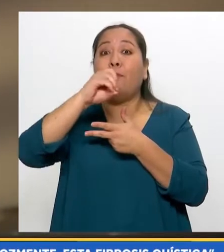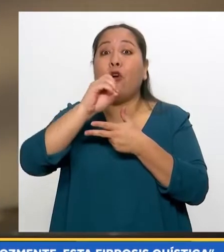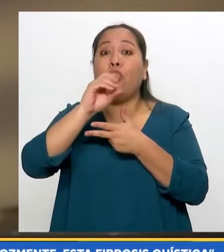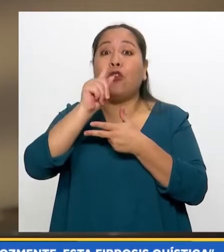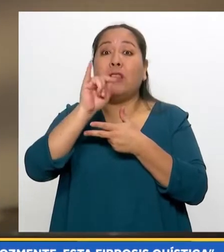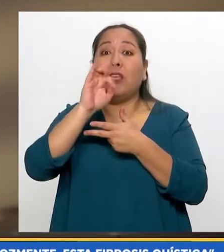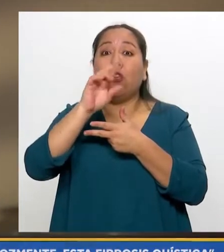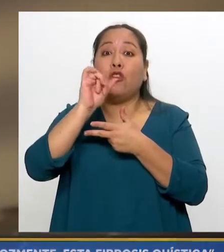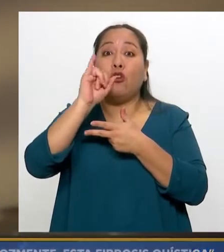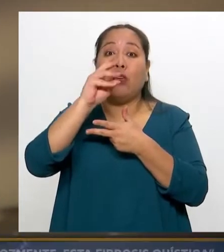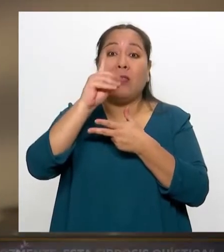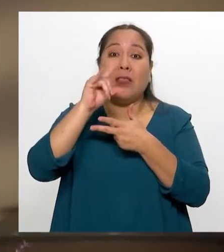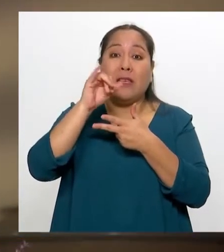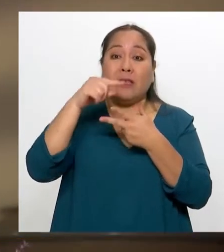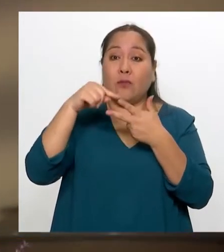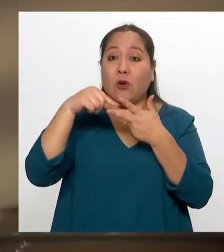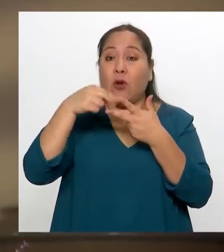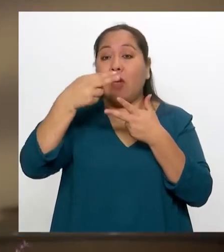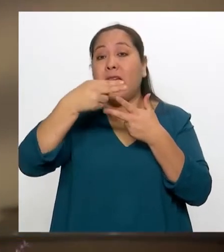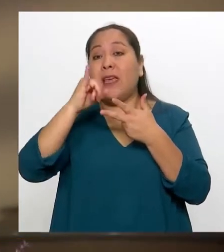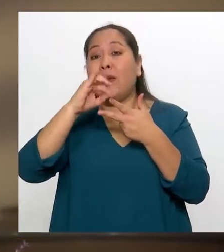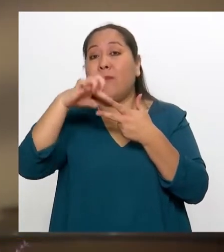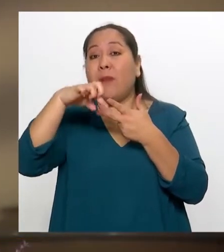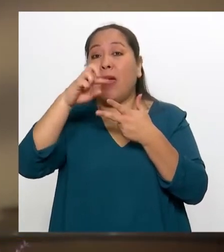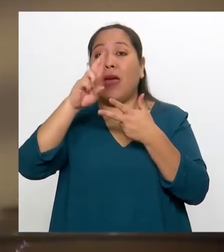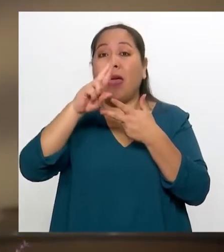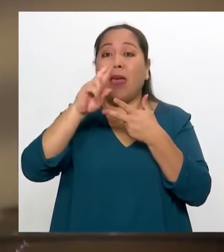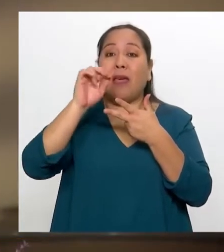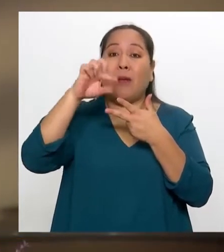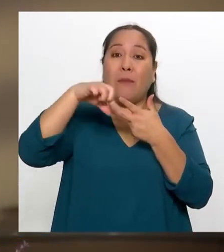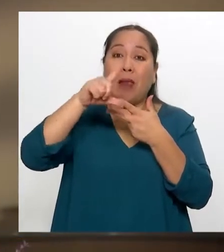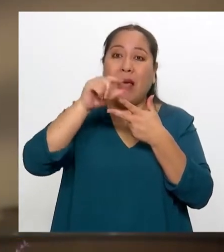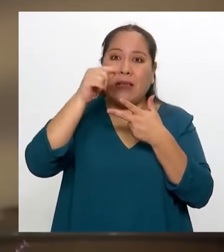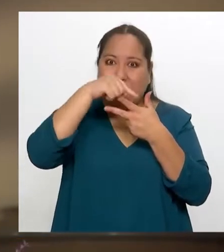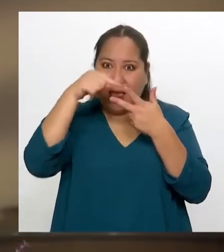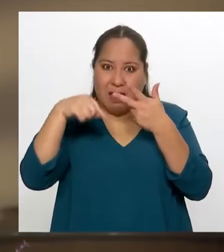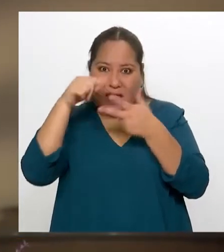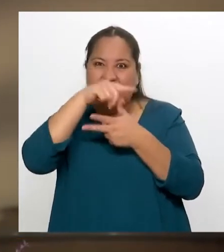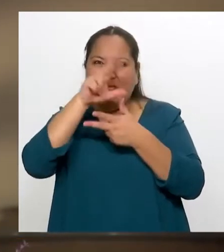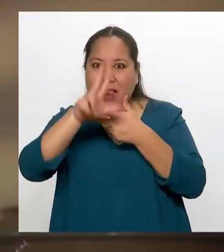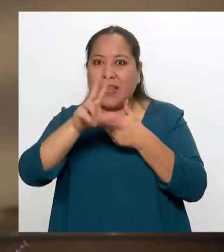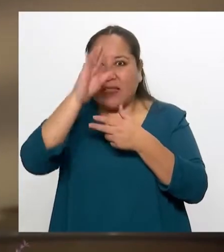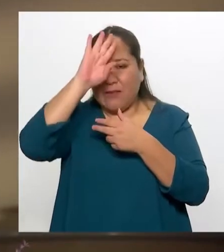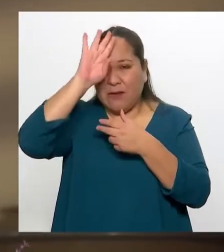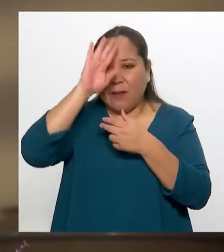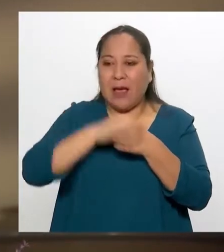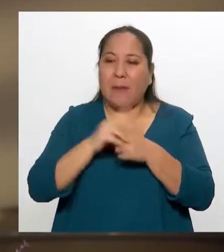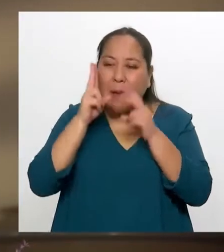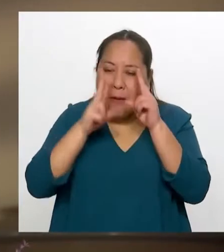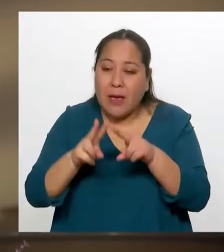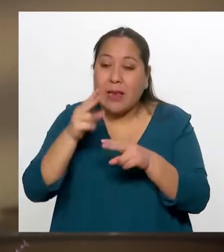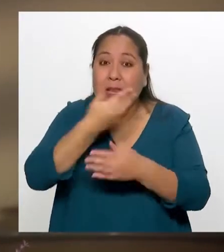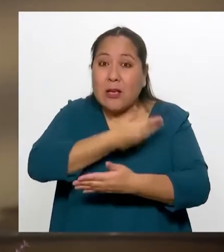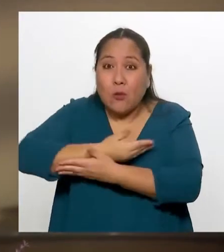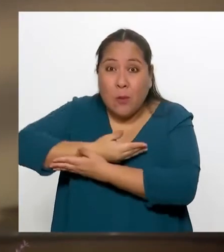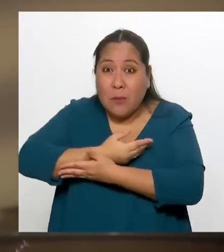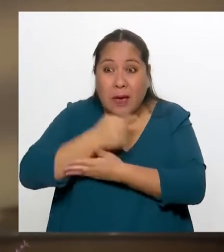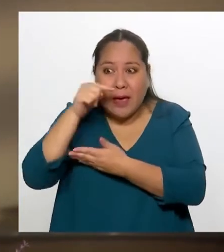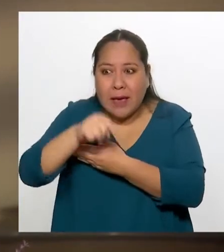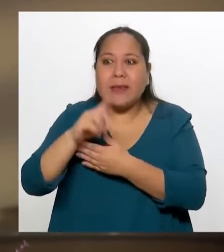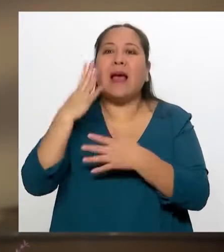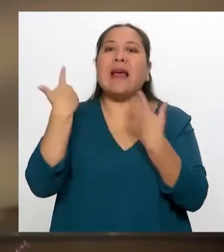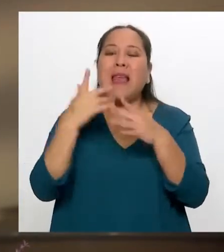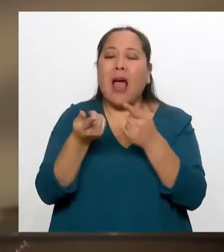congénito, fenilcetonuria, hiperplasia suprarrenal. Entonces, eso ha ayudado a poder diagnosticar precozmente y darle un